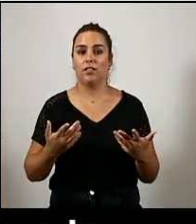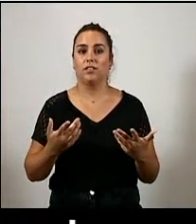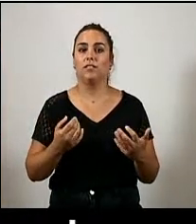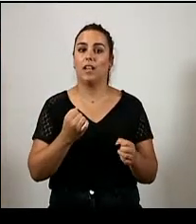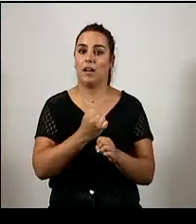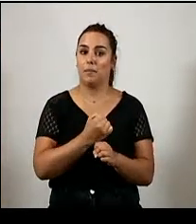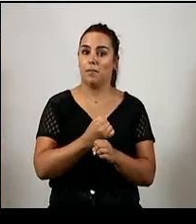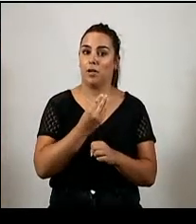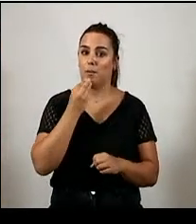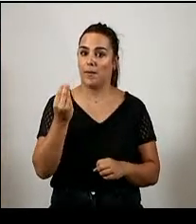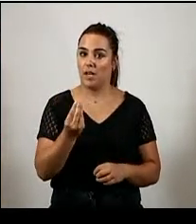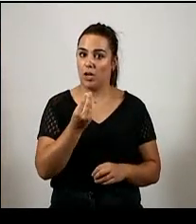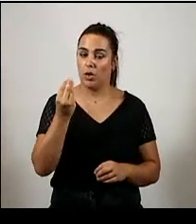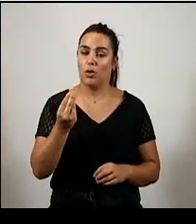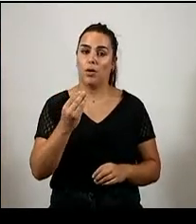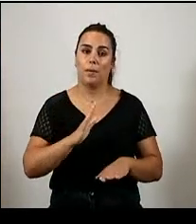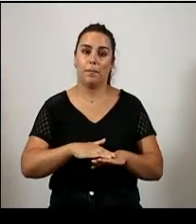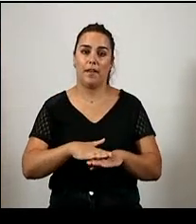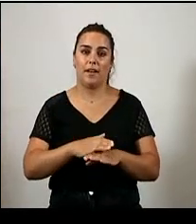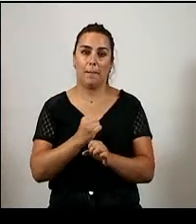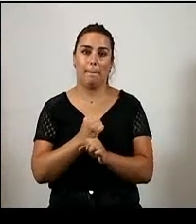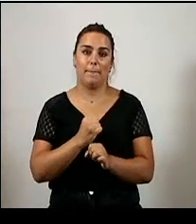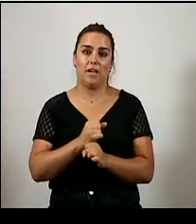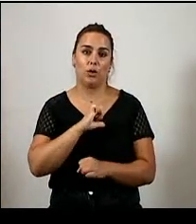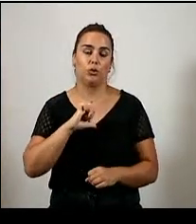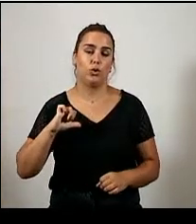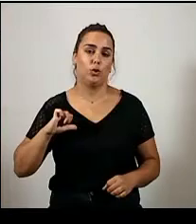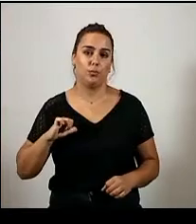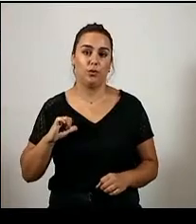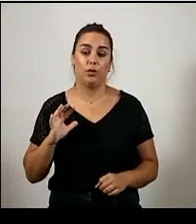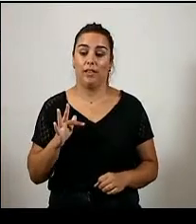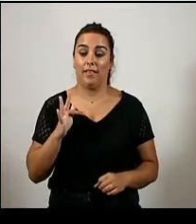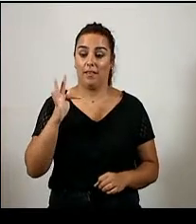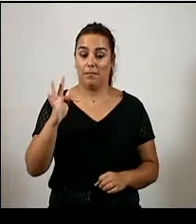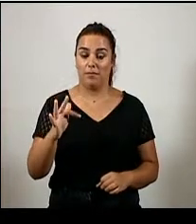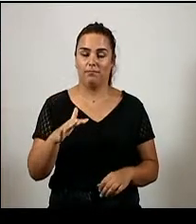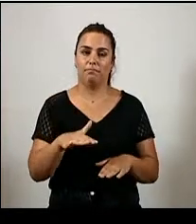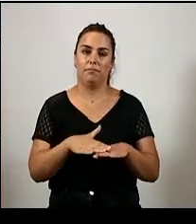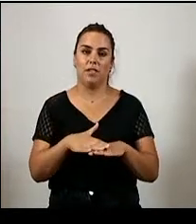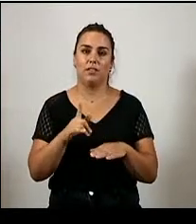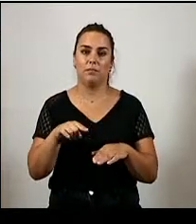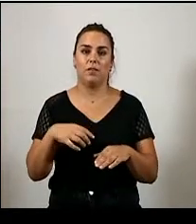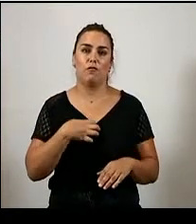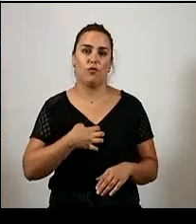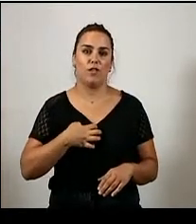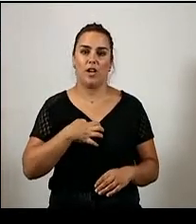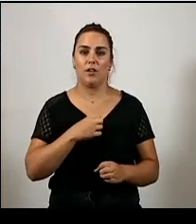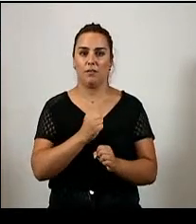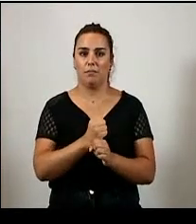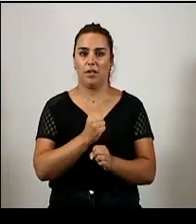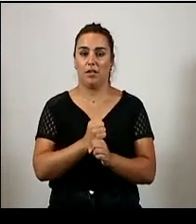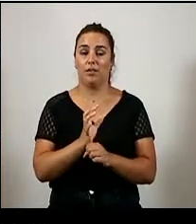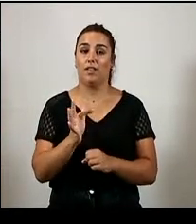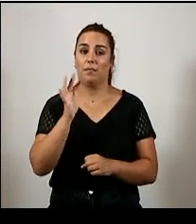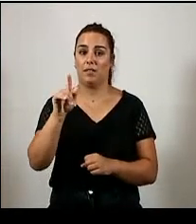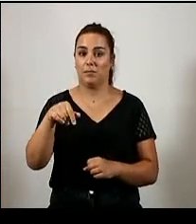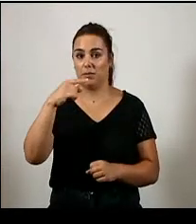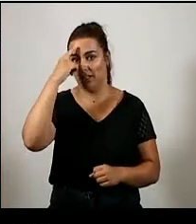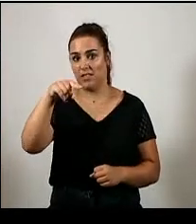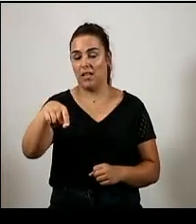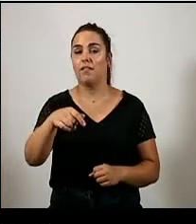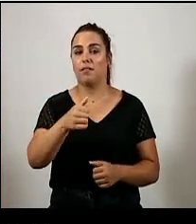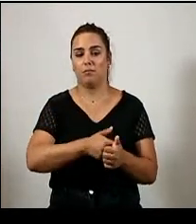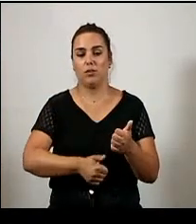empleo de nuestros empleados autonómicos y además, en nuestros funcionarios y empleados. Y además saben ustedes que es prioritario